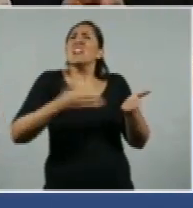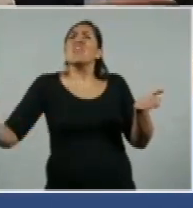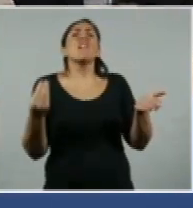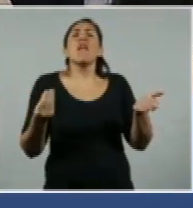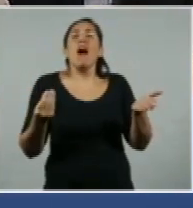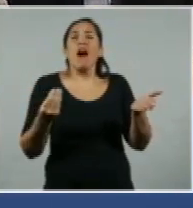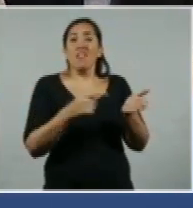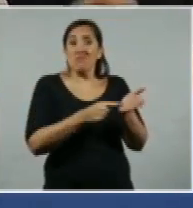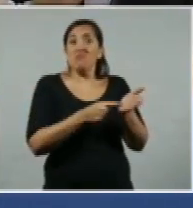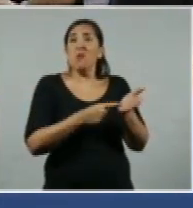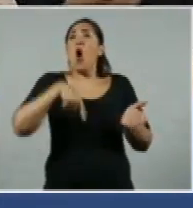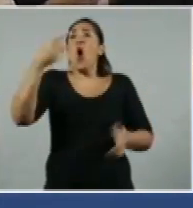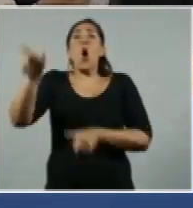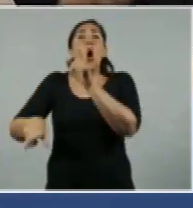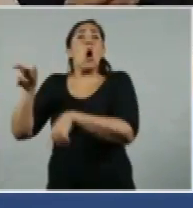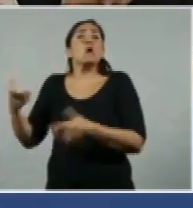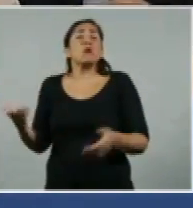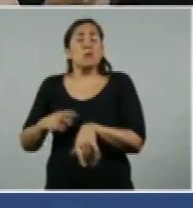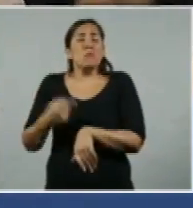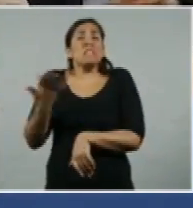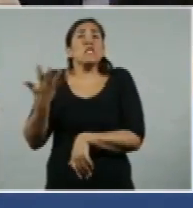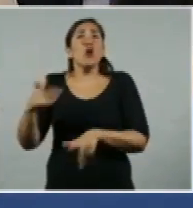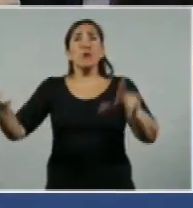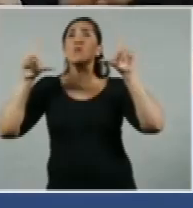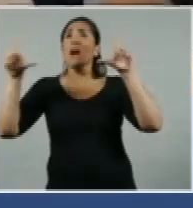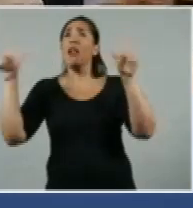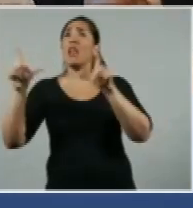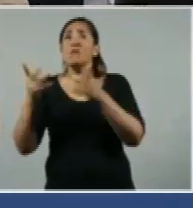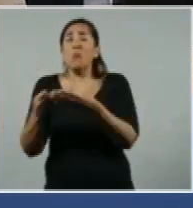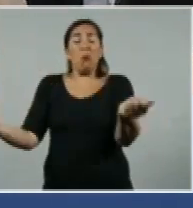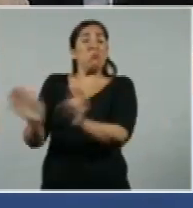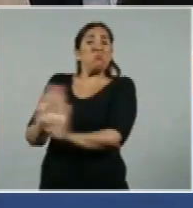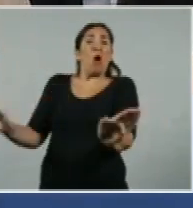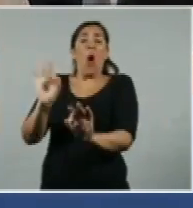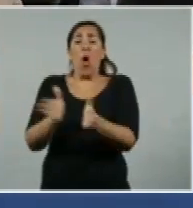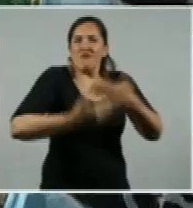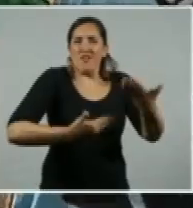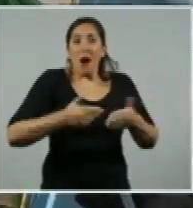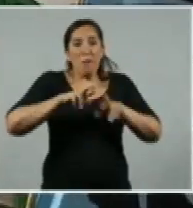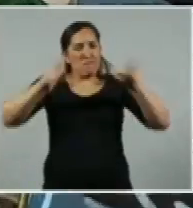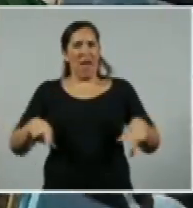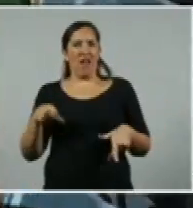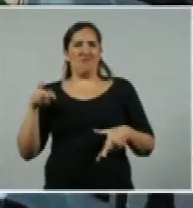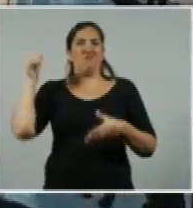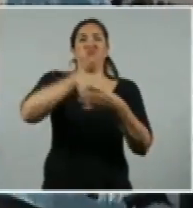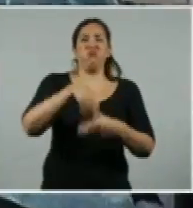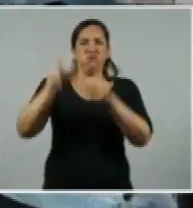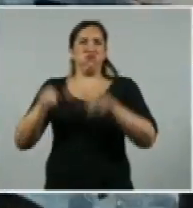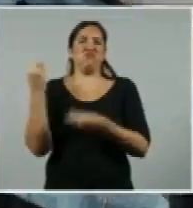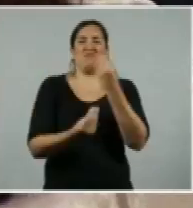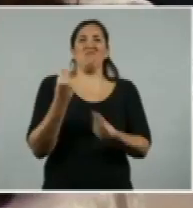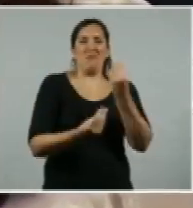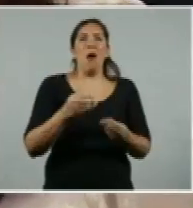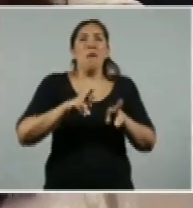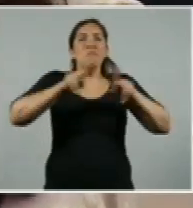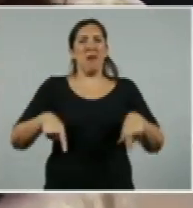apenas se agotan en 5 minutos de televisión o una página de diario. ¿Por qué? Porque